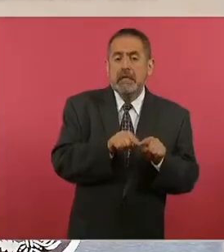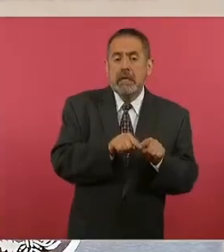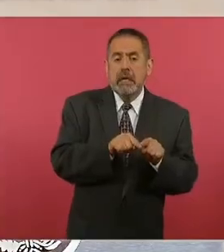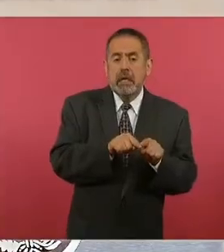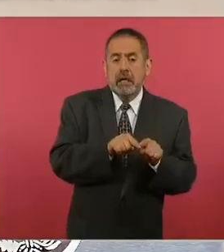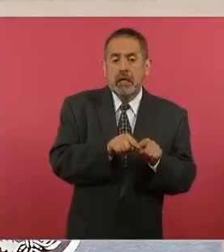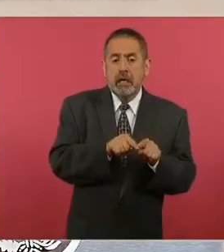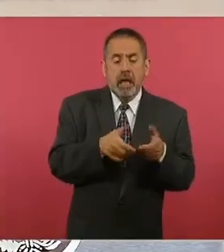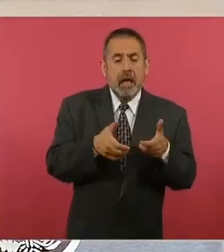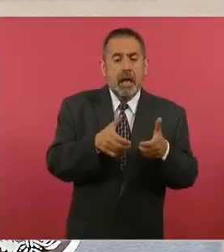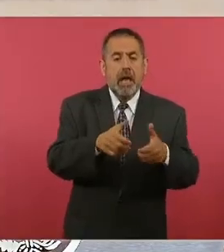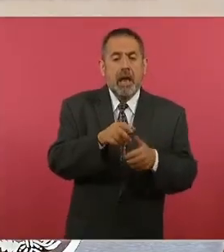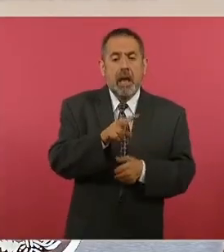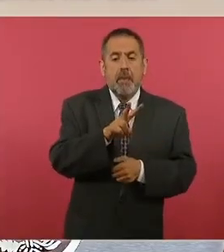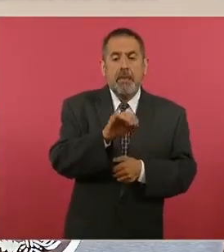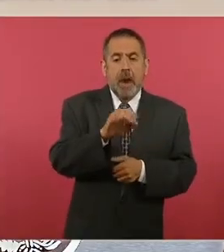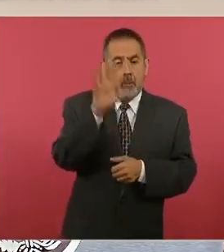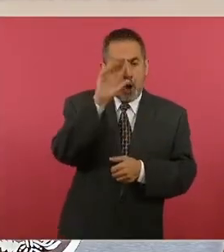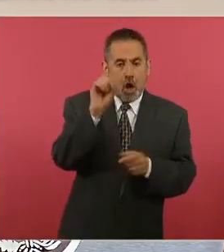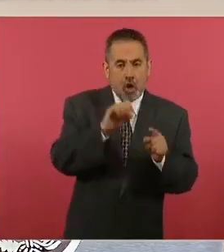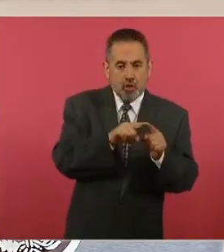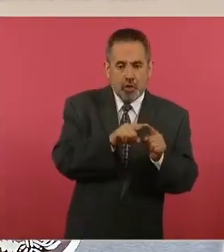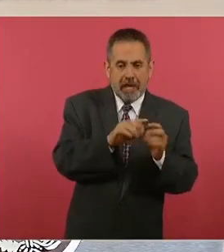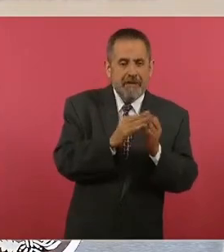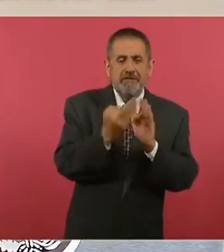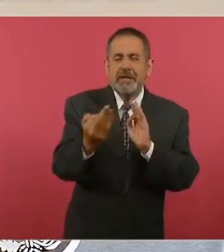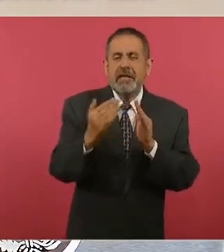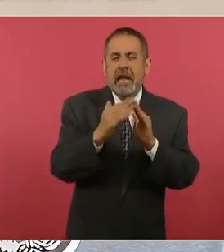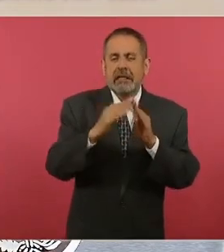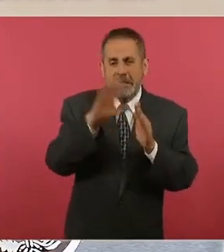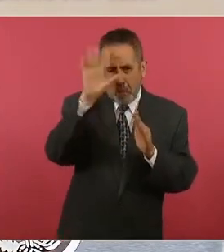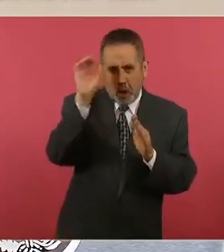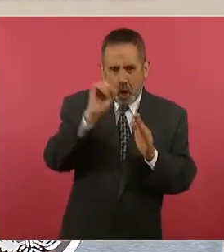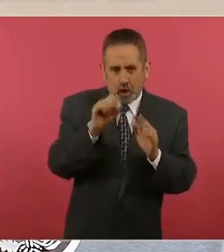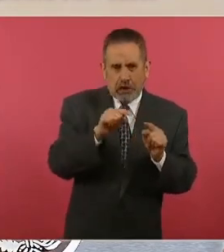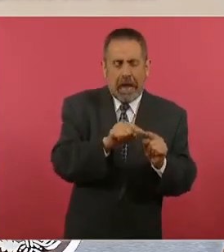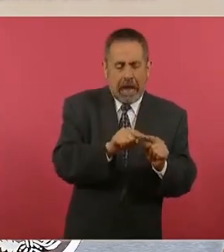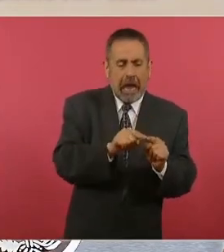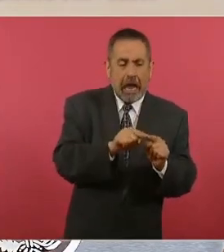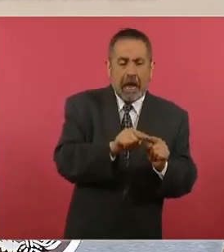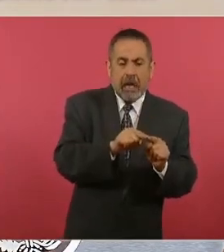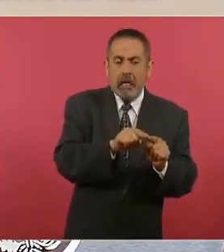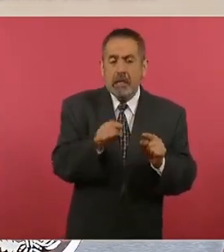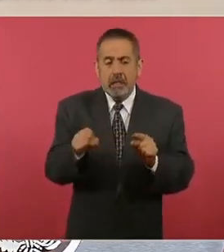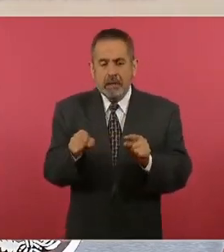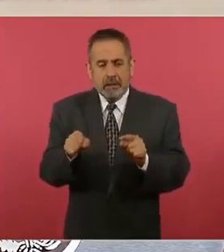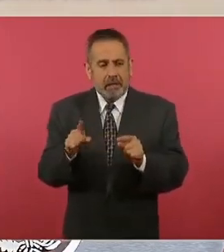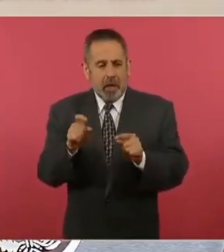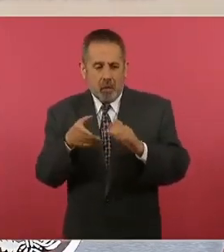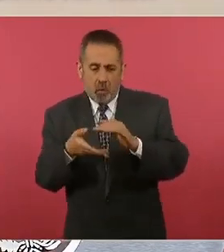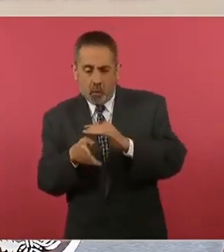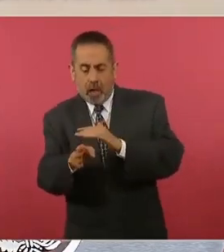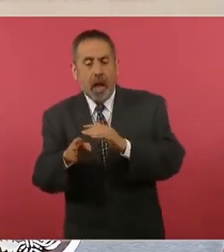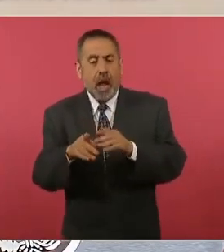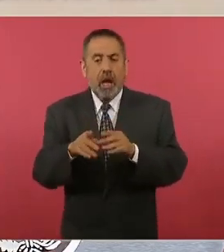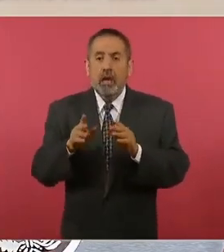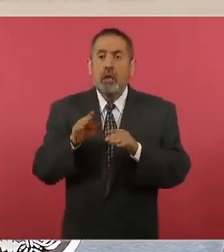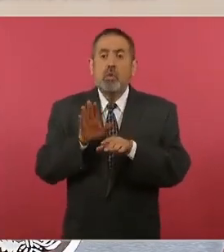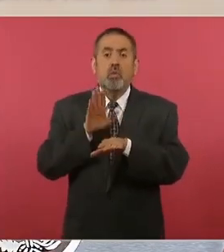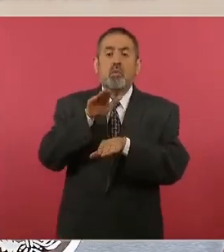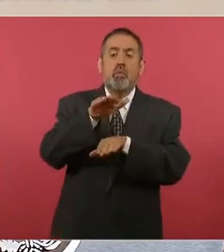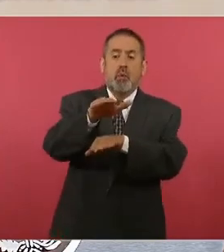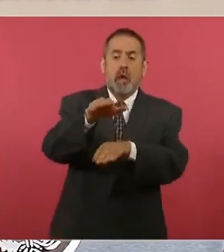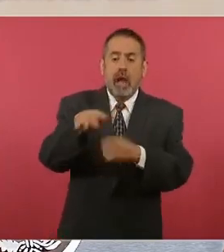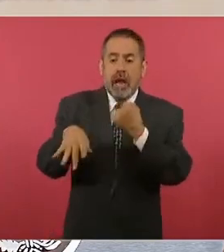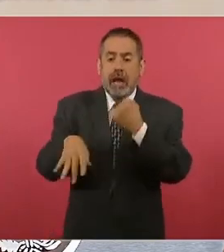la avenida Vía Morelos, enfrente de la Casa Morelos, y va sobre el Gran Canal, son 14 kilómetros, y llegan